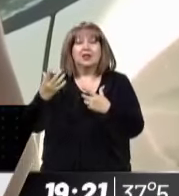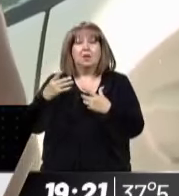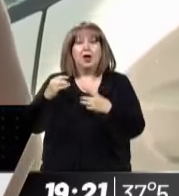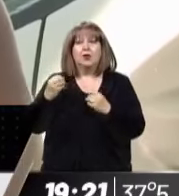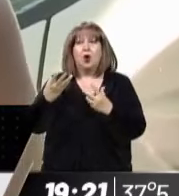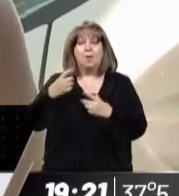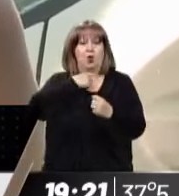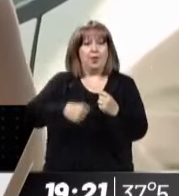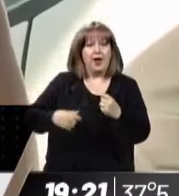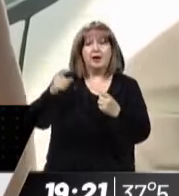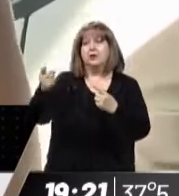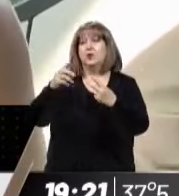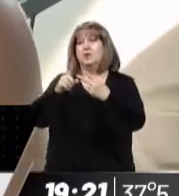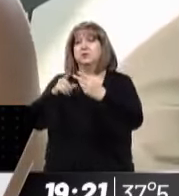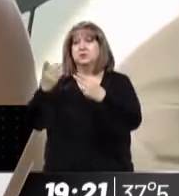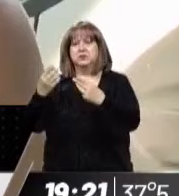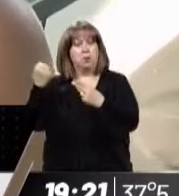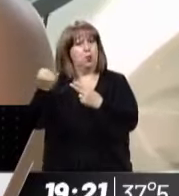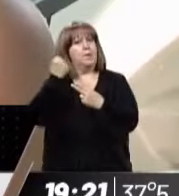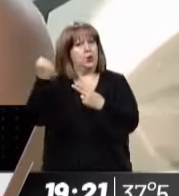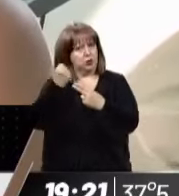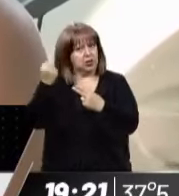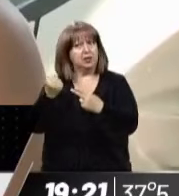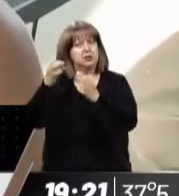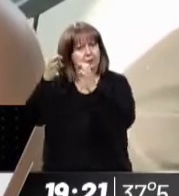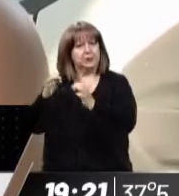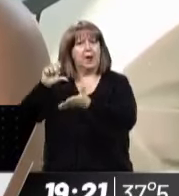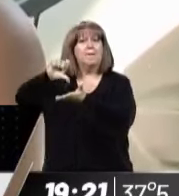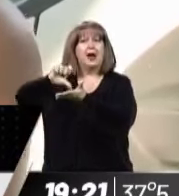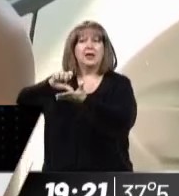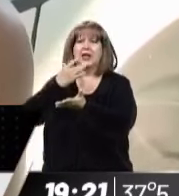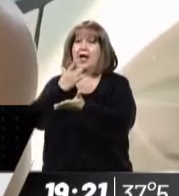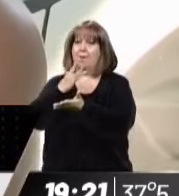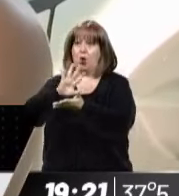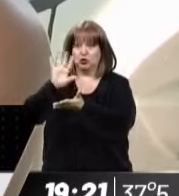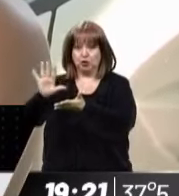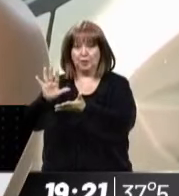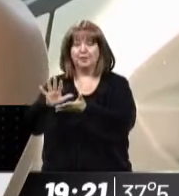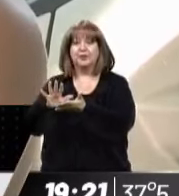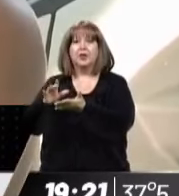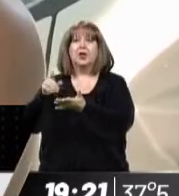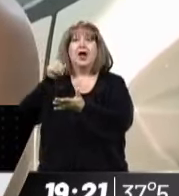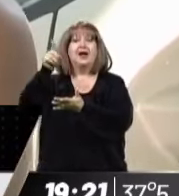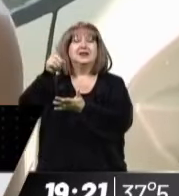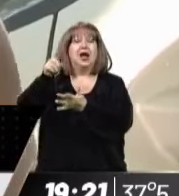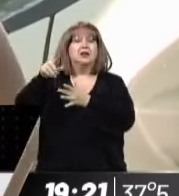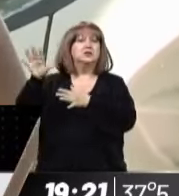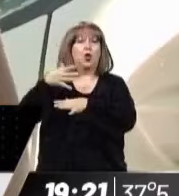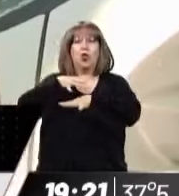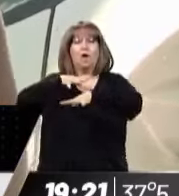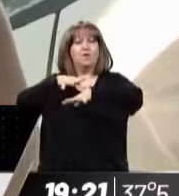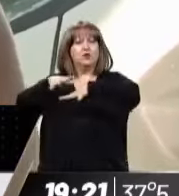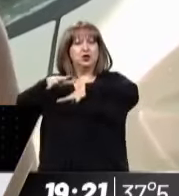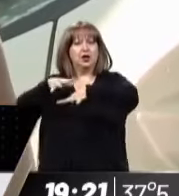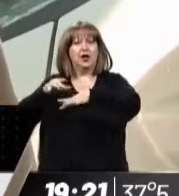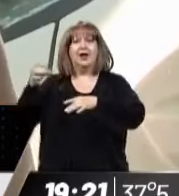estructura francesa es impresionante. De verdad es un país hermoso. Francia, dicen los que van a Europa, que todo funciona. En verdad,